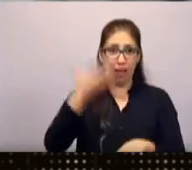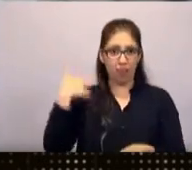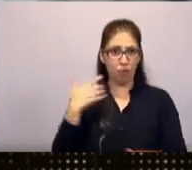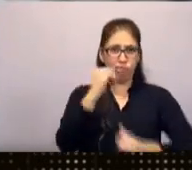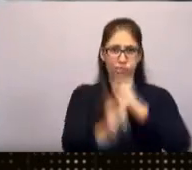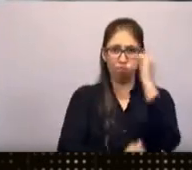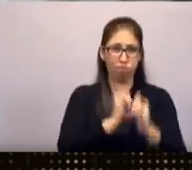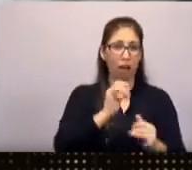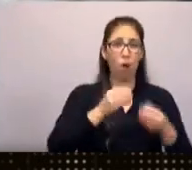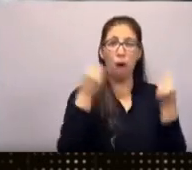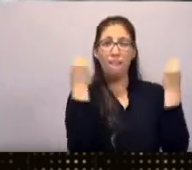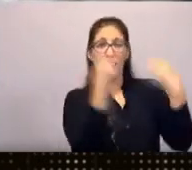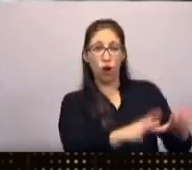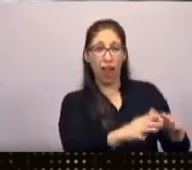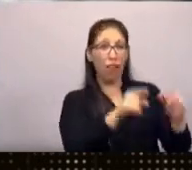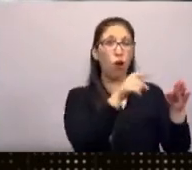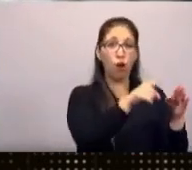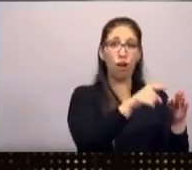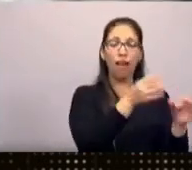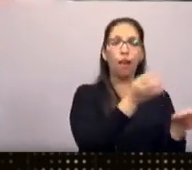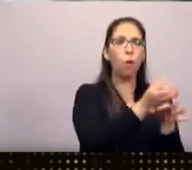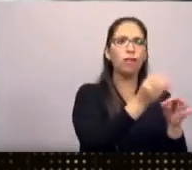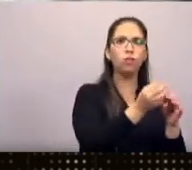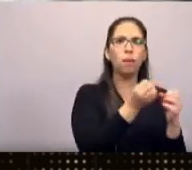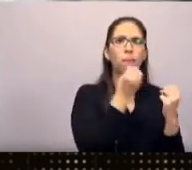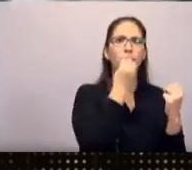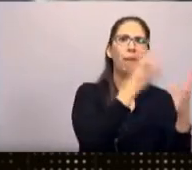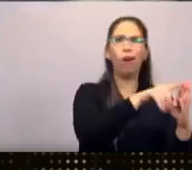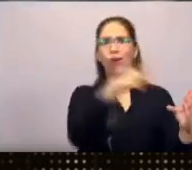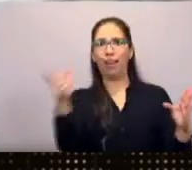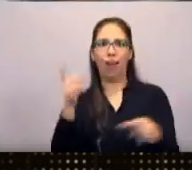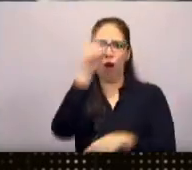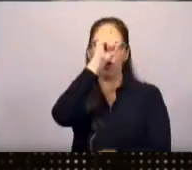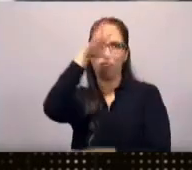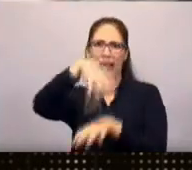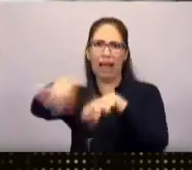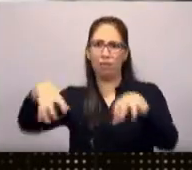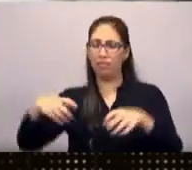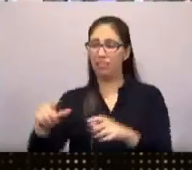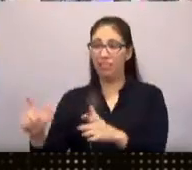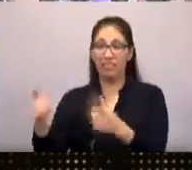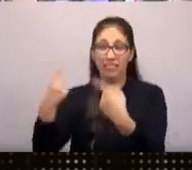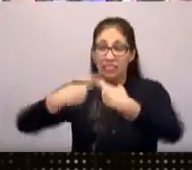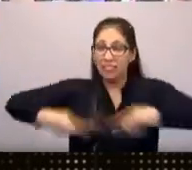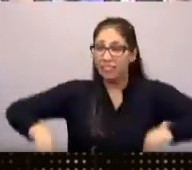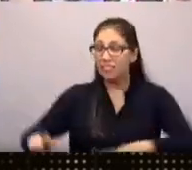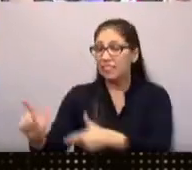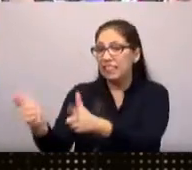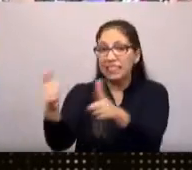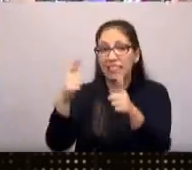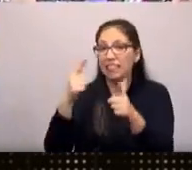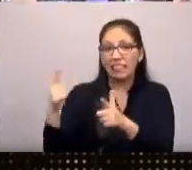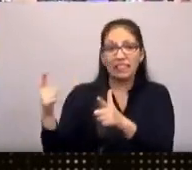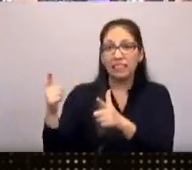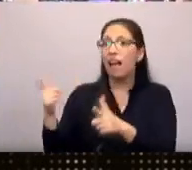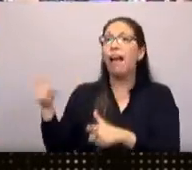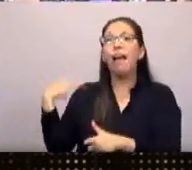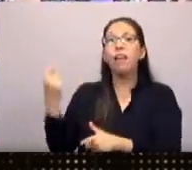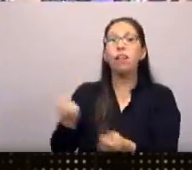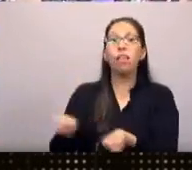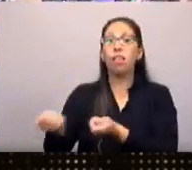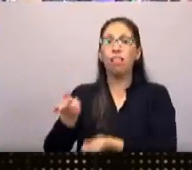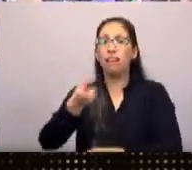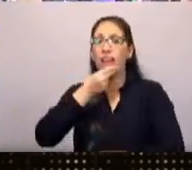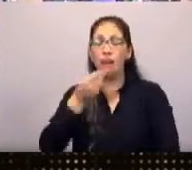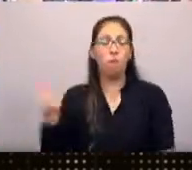decir de abandono estaba mejor no había insumos en los hospitales no habían hecho nada en el sistema de salud y nos